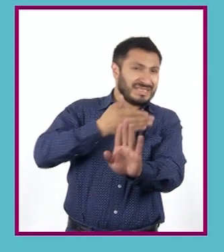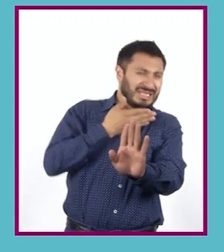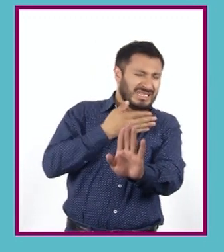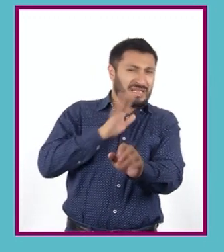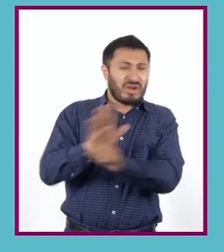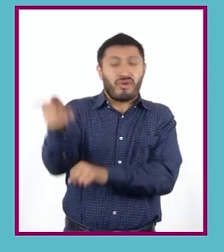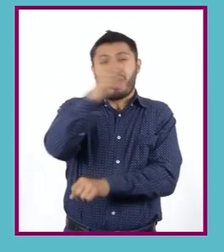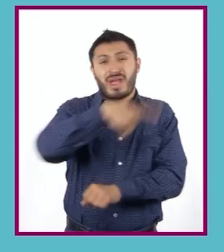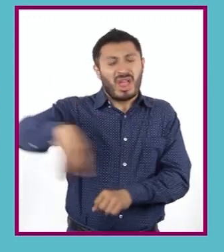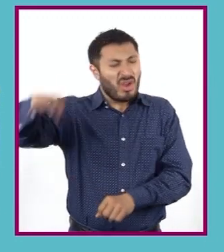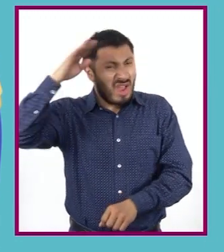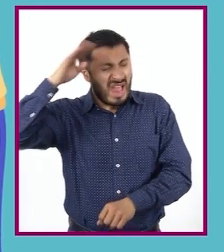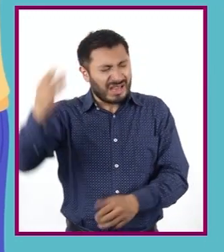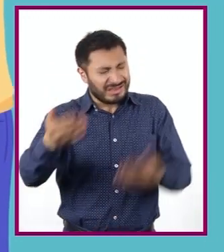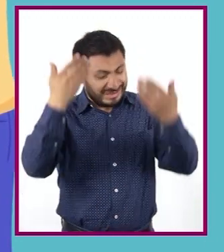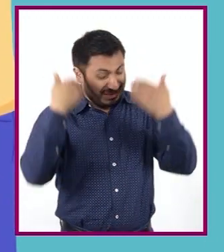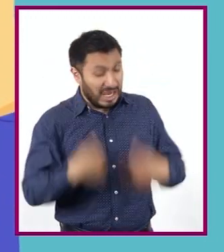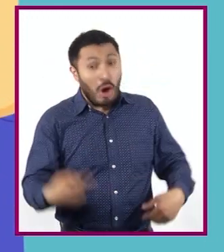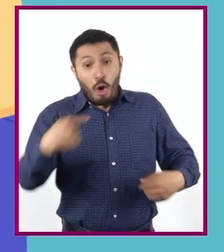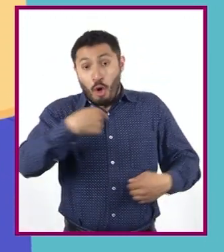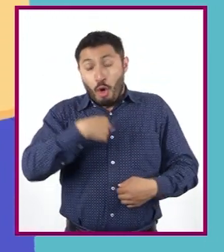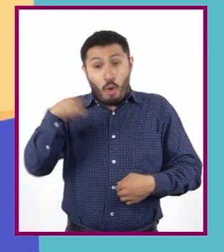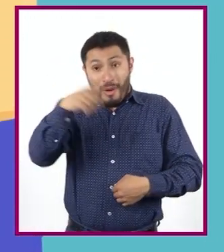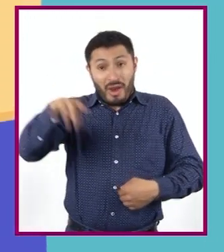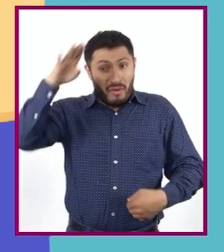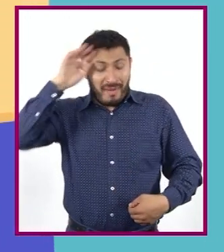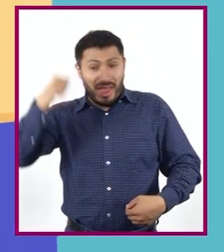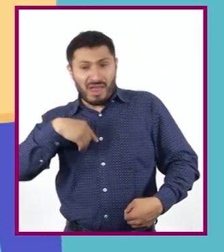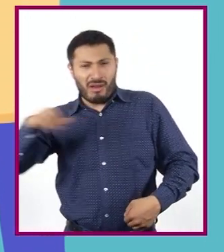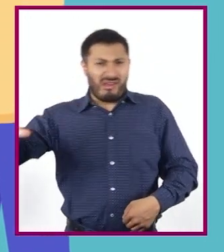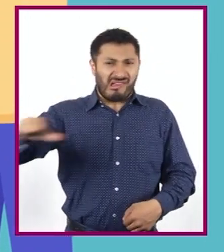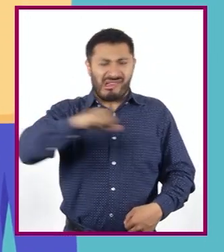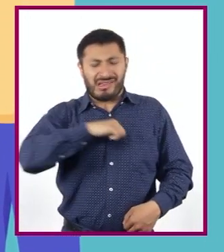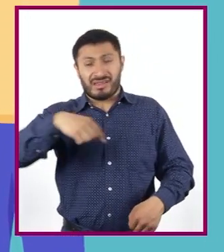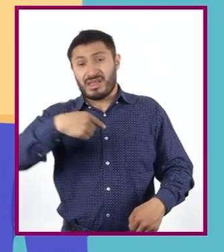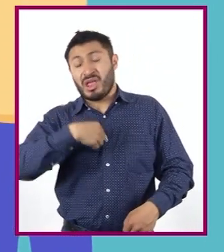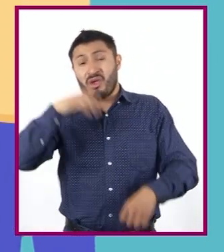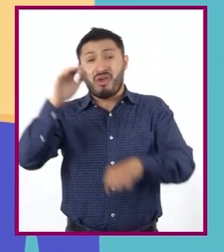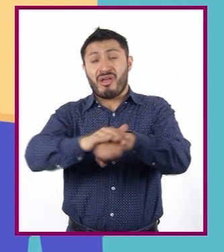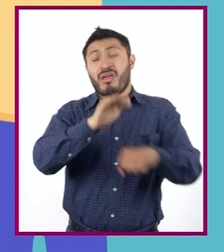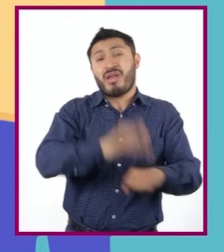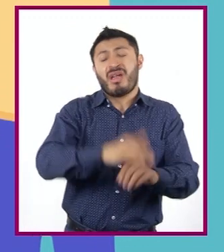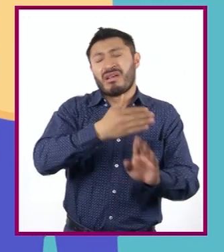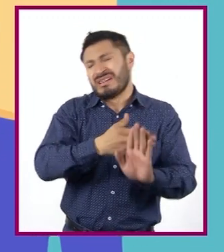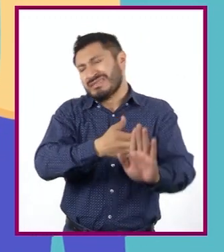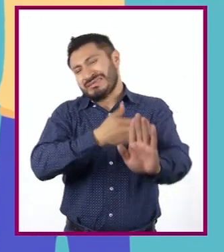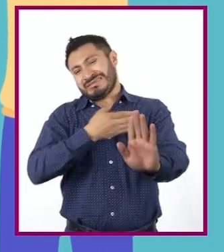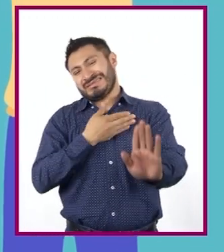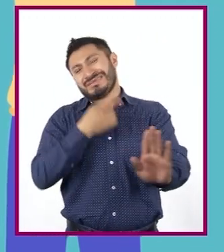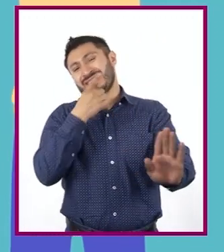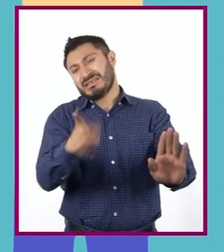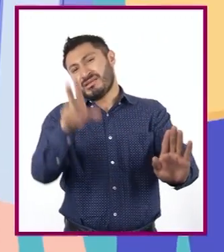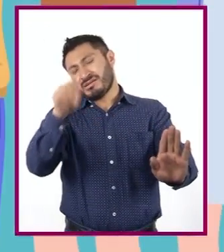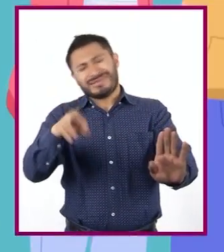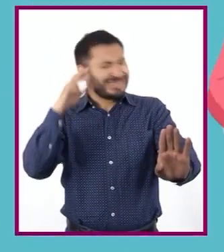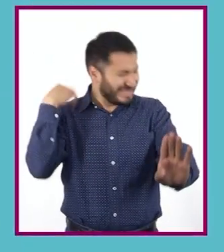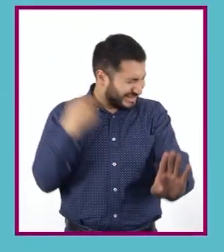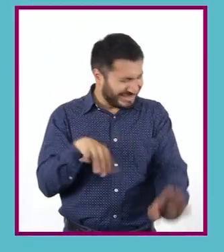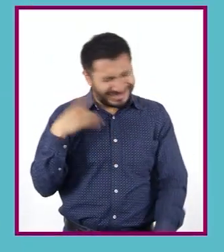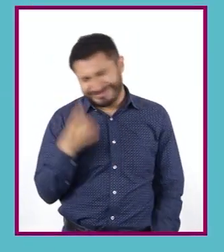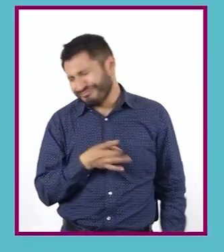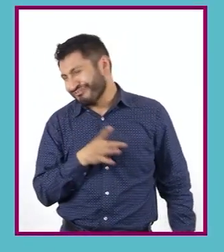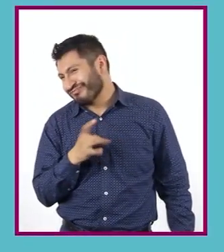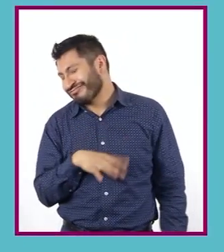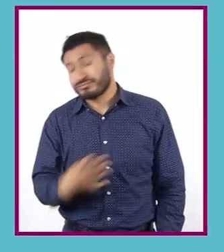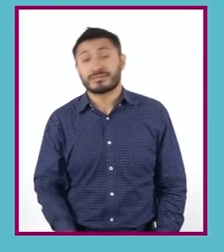que tenemos en nuestra corteza temporal, pero también todo el cerebro para poder procesar lo que estamos imaginando mientras estamos